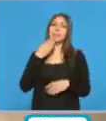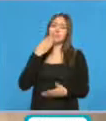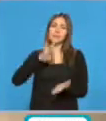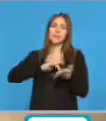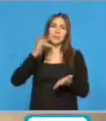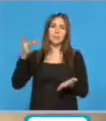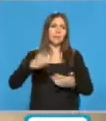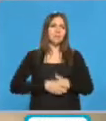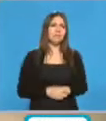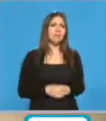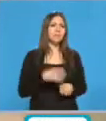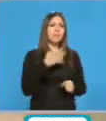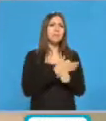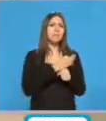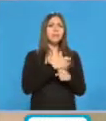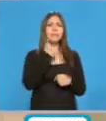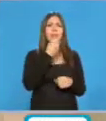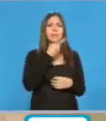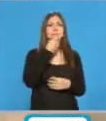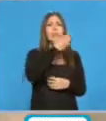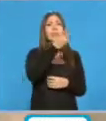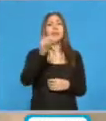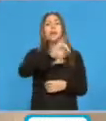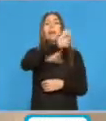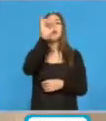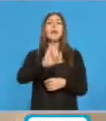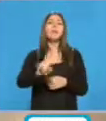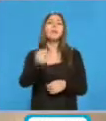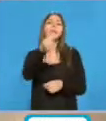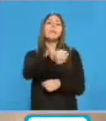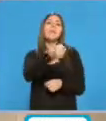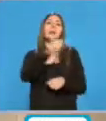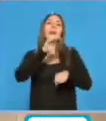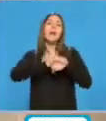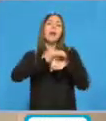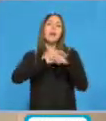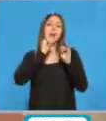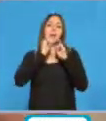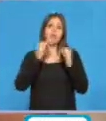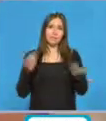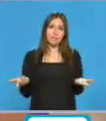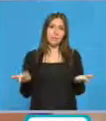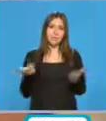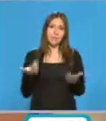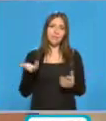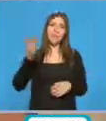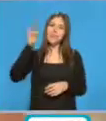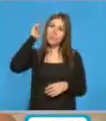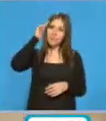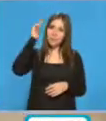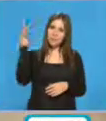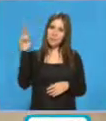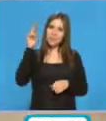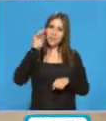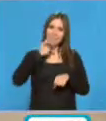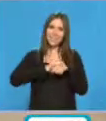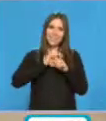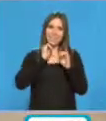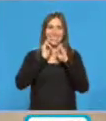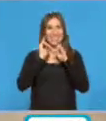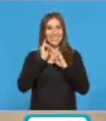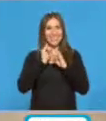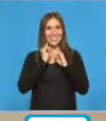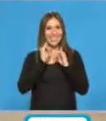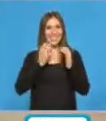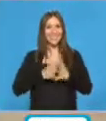¿Qué? Nunca saludo a mis amigas intérpretes. Déjenme ver si lo practiqué bien. Hola, amigas intérpretes.